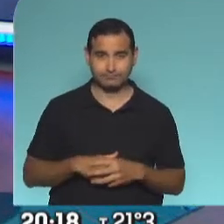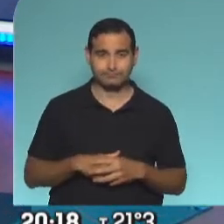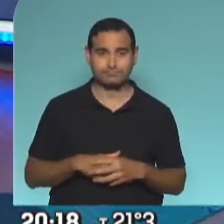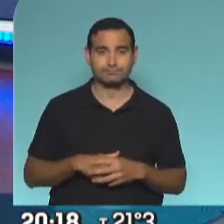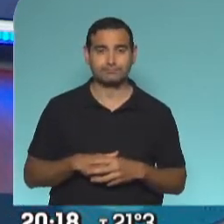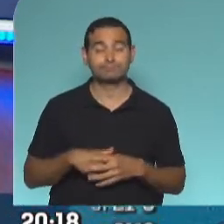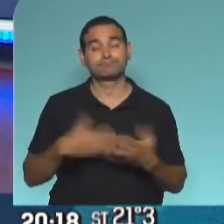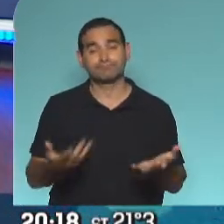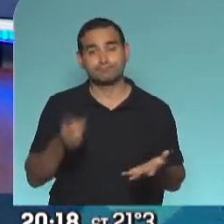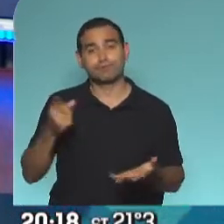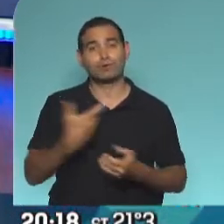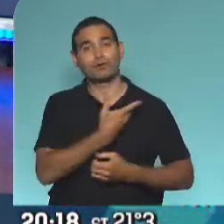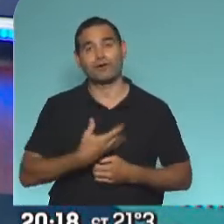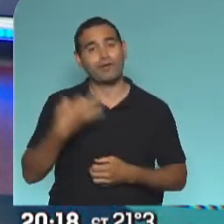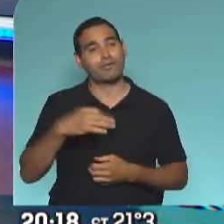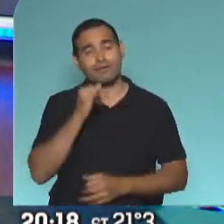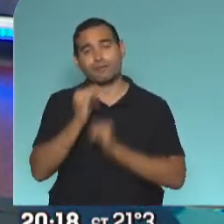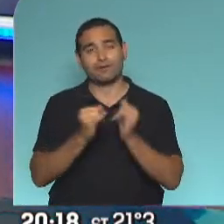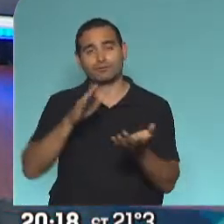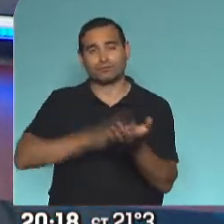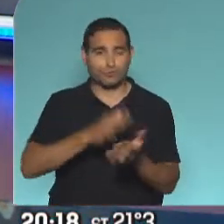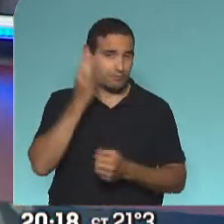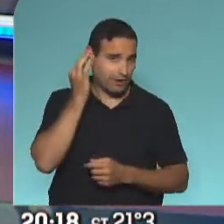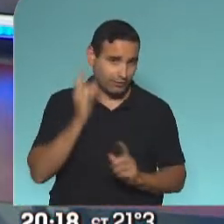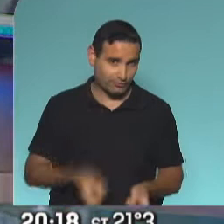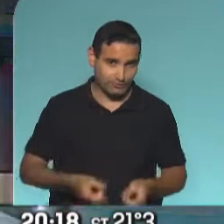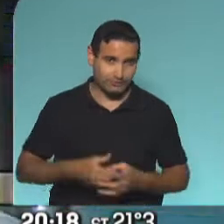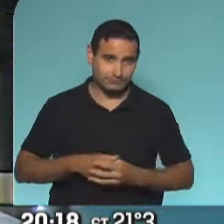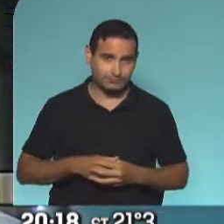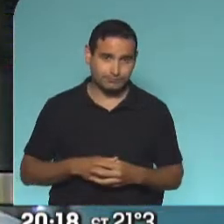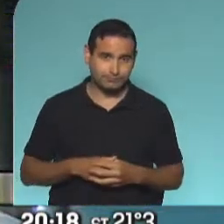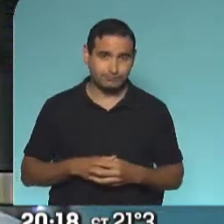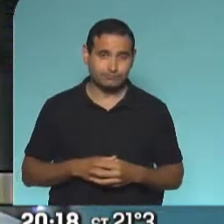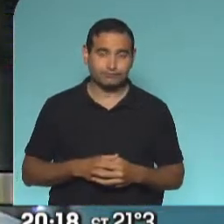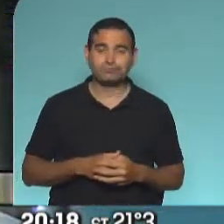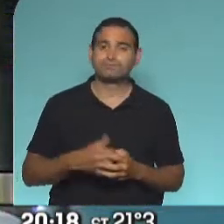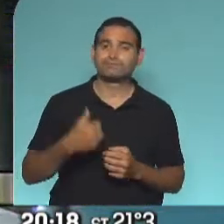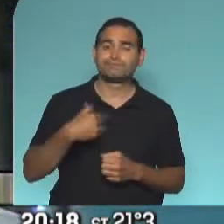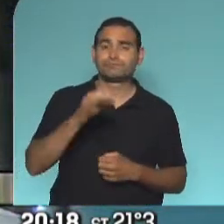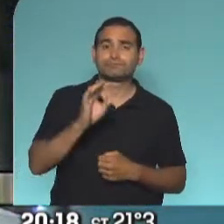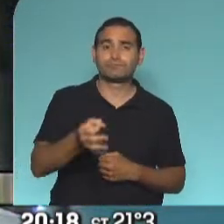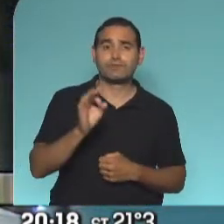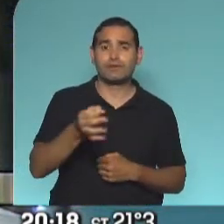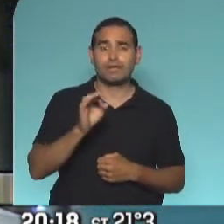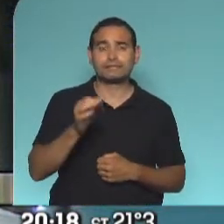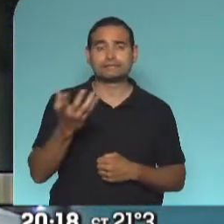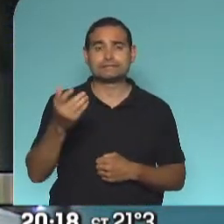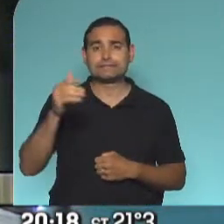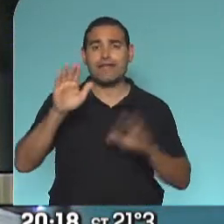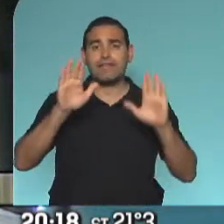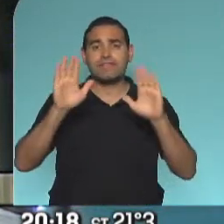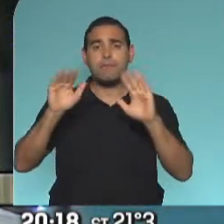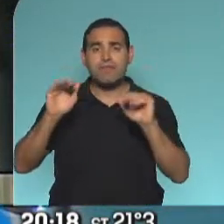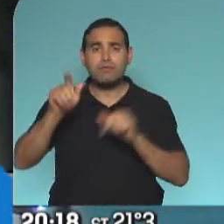podía ser ajeno al gobernador hablar de Diego Armando Maradona también. Yo sé que no despedimos solo a